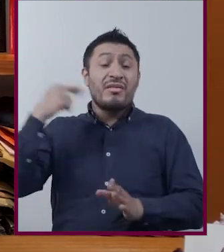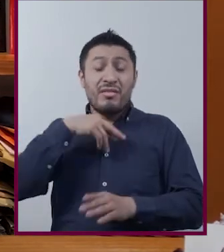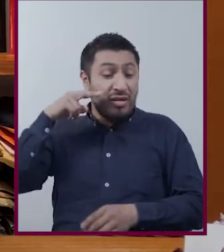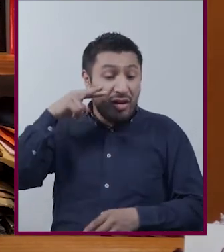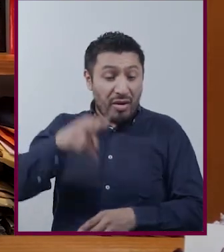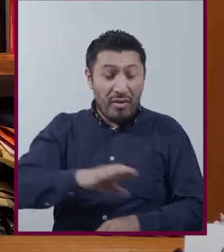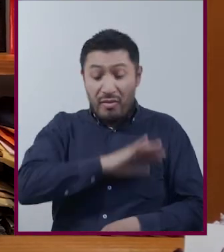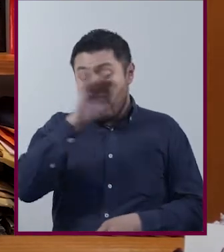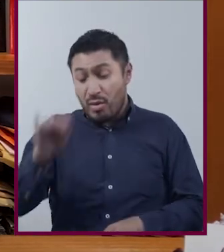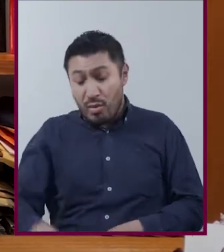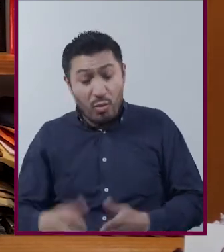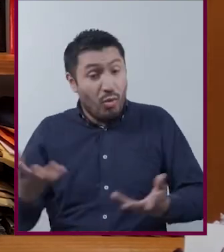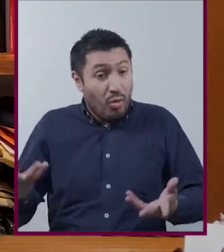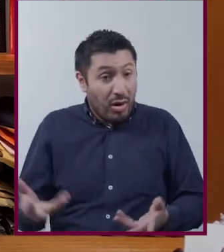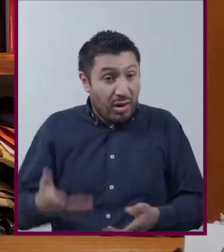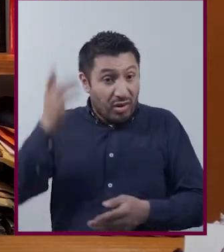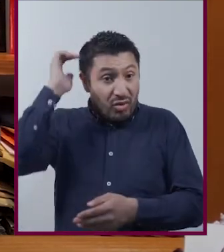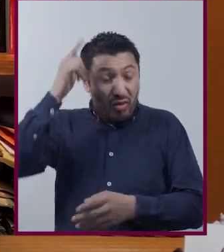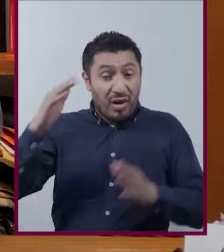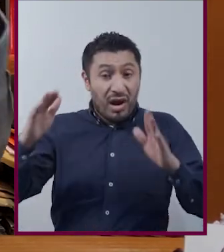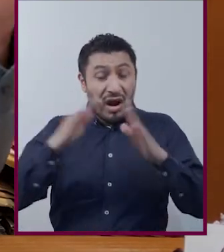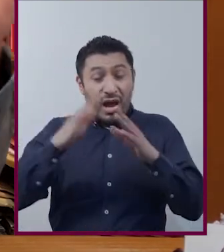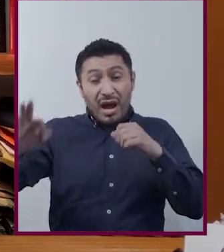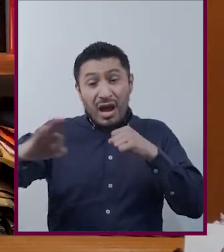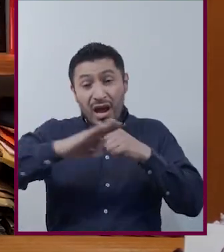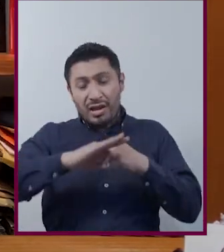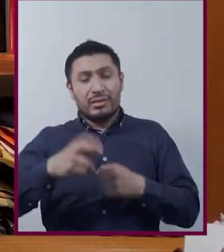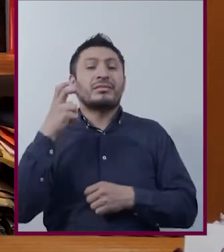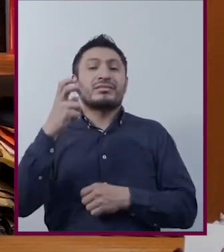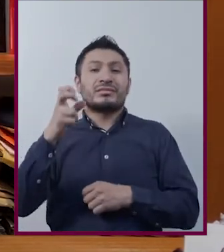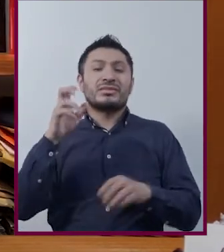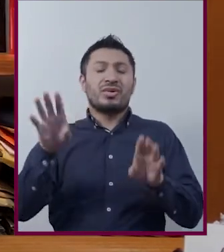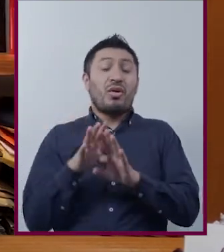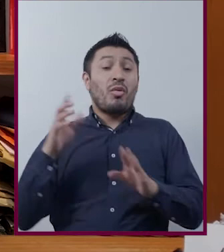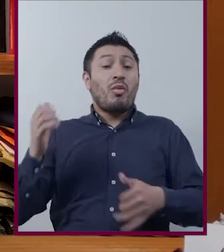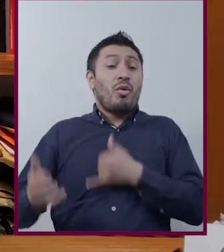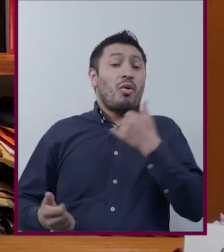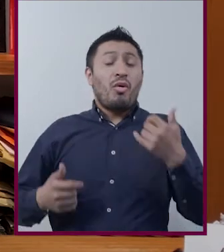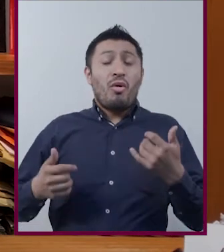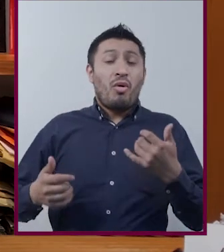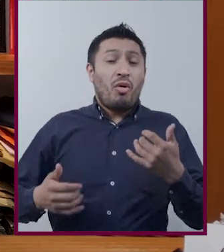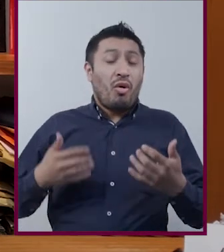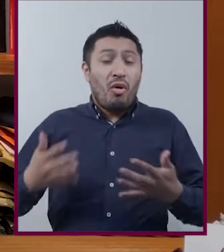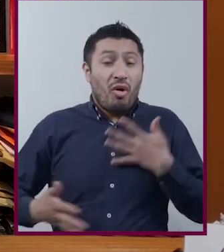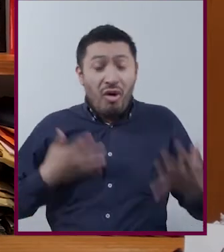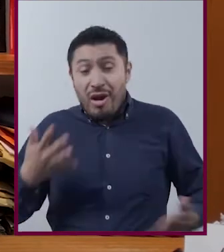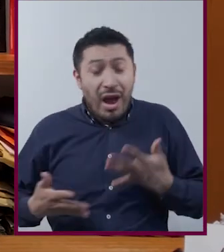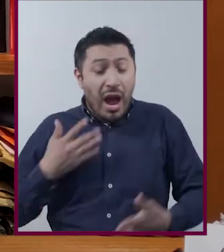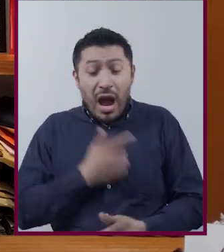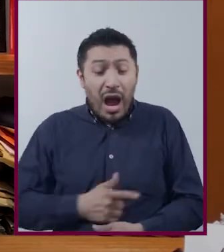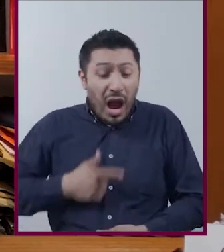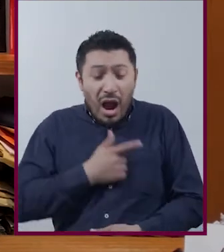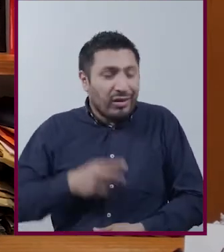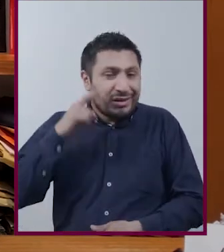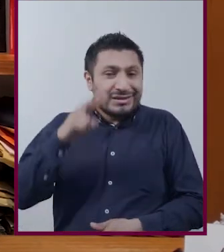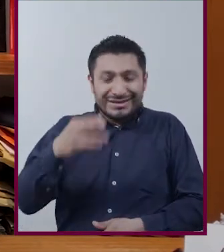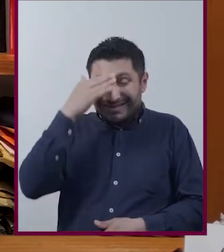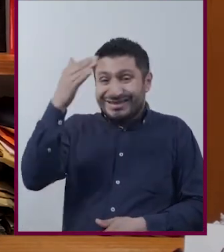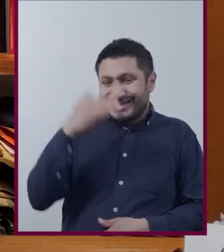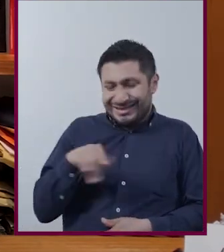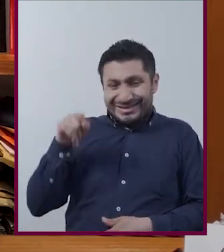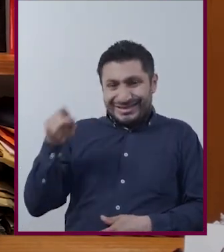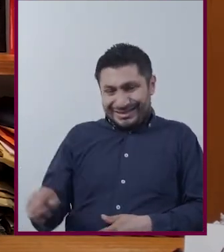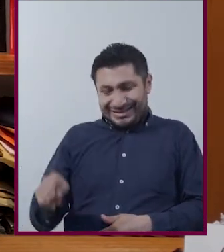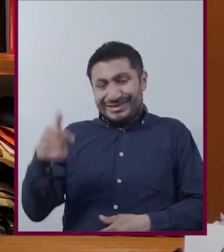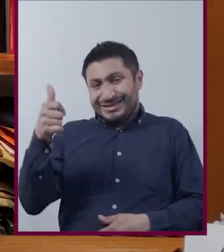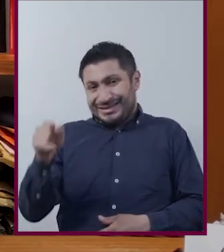esto pase cerca de mi casa, porque eso se trata de una diversión, de un espectáculo. El horror narrado